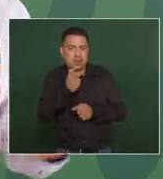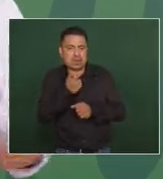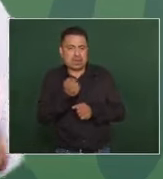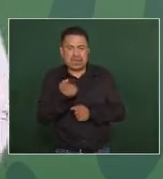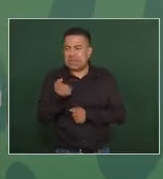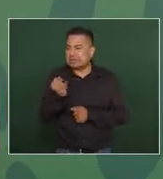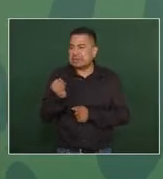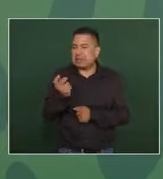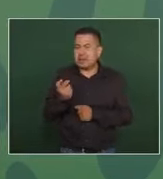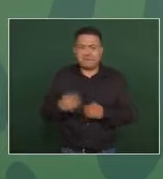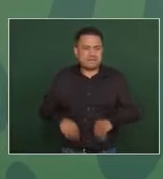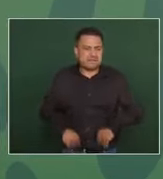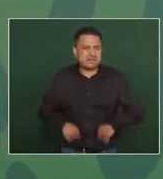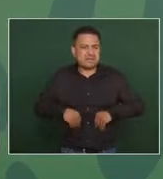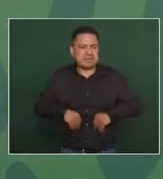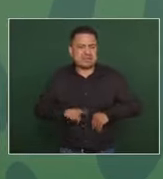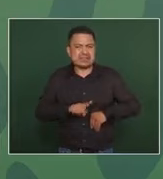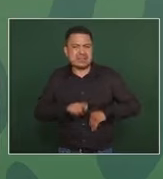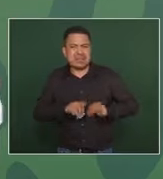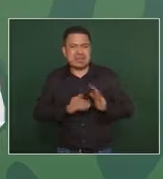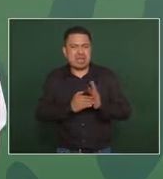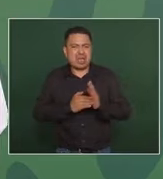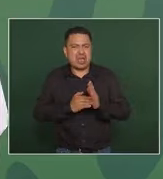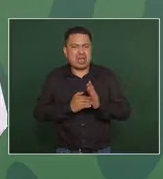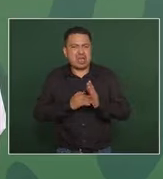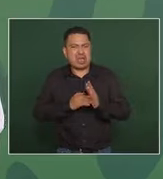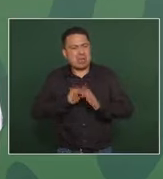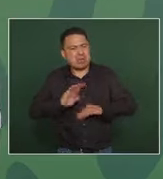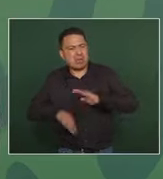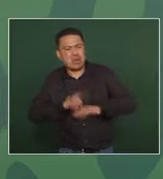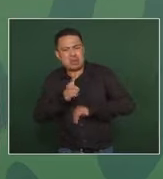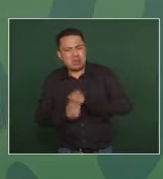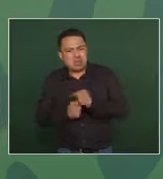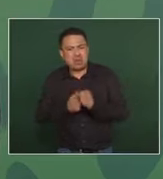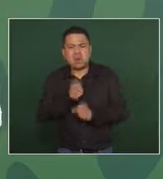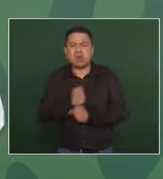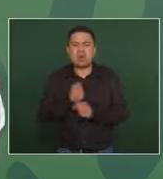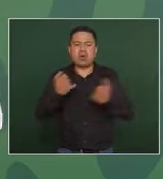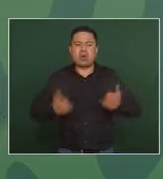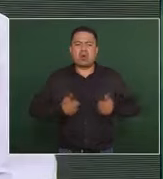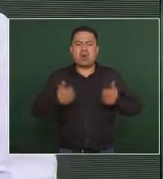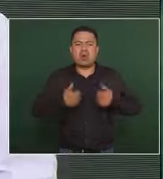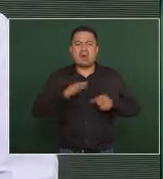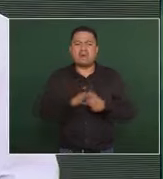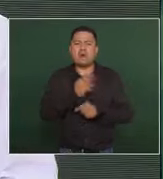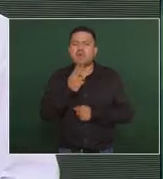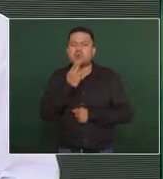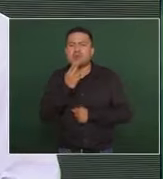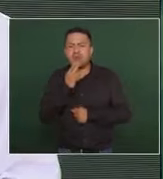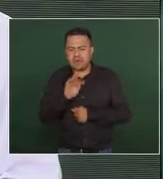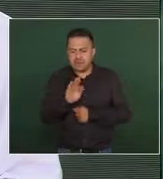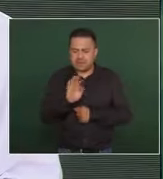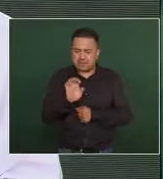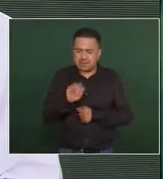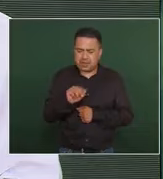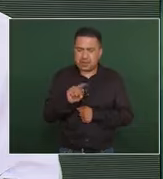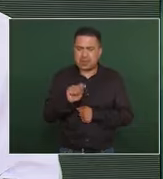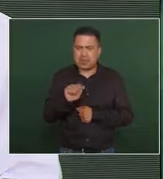vida 100,000 jóvenes cada año por consumir fentanilo.